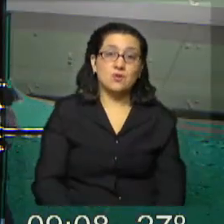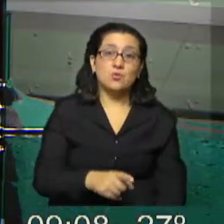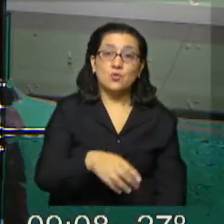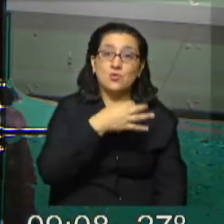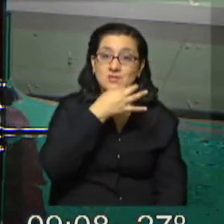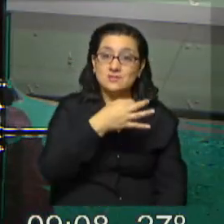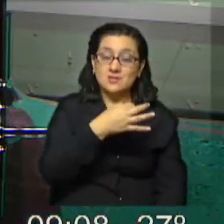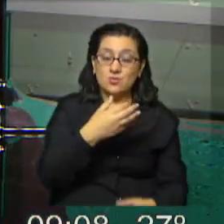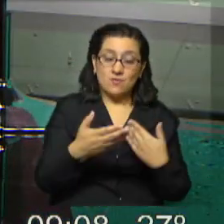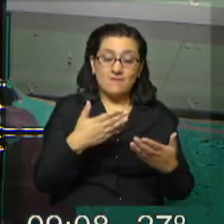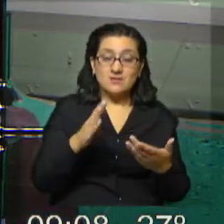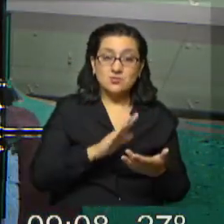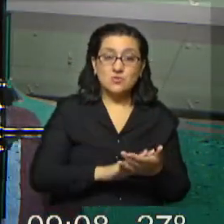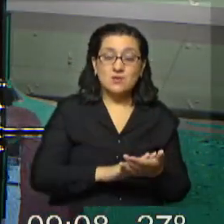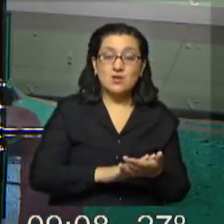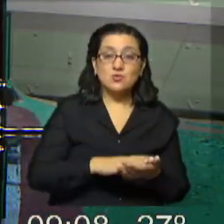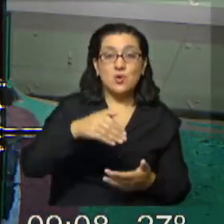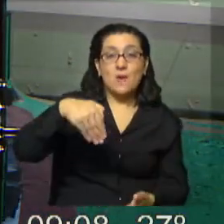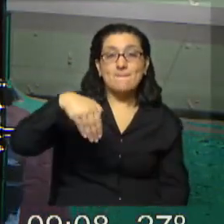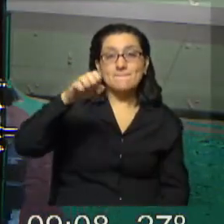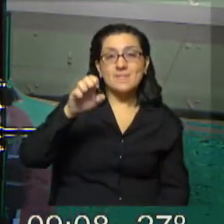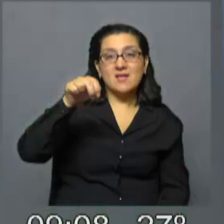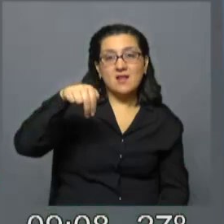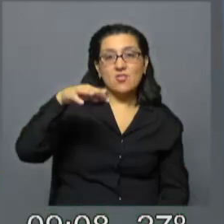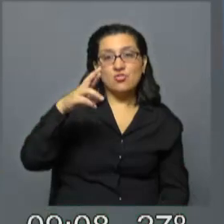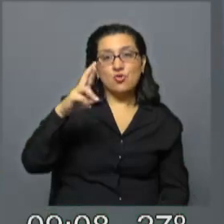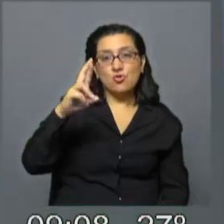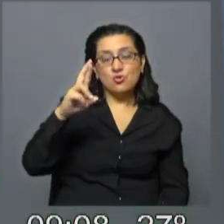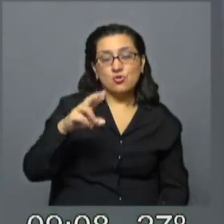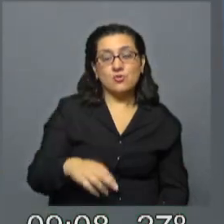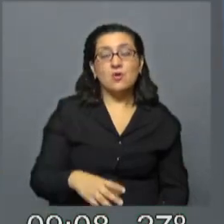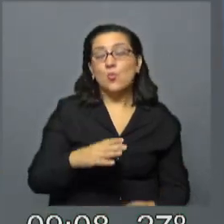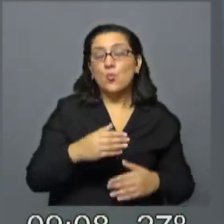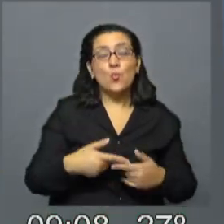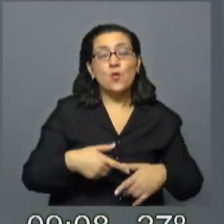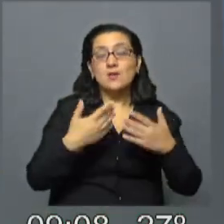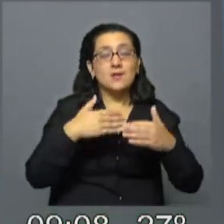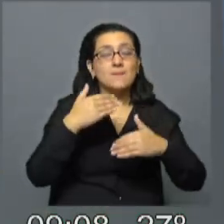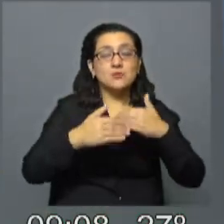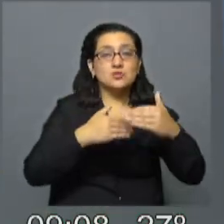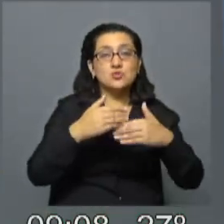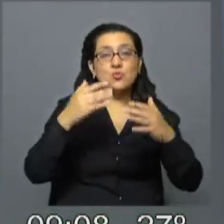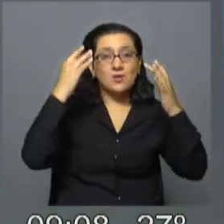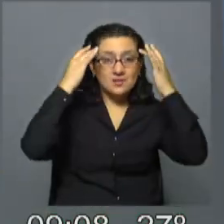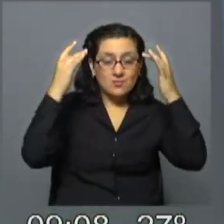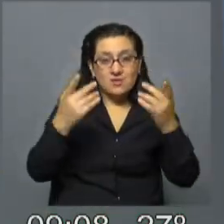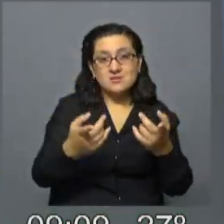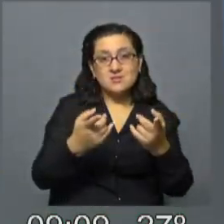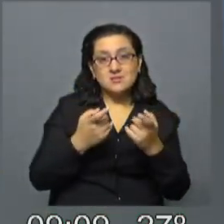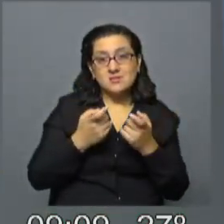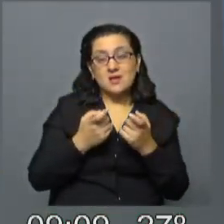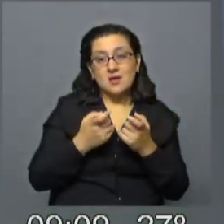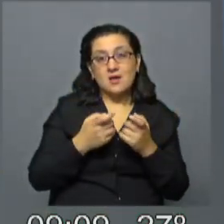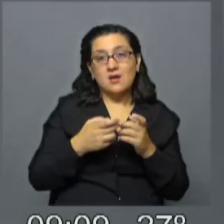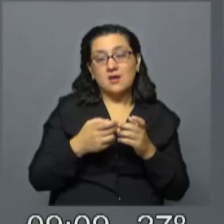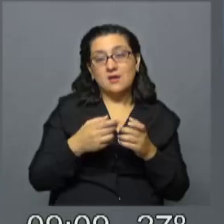decías cuando hablabas de los mentores. Cualquier proceso educativo que se precie de hacerlo necesita recursos. Y en ese